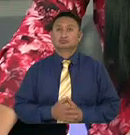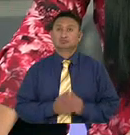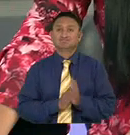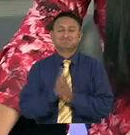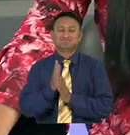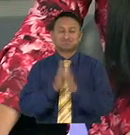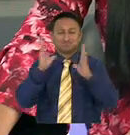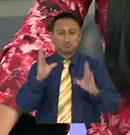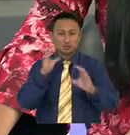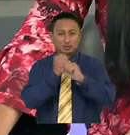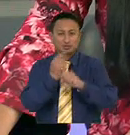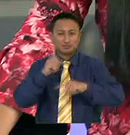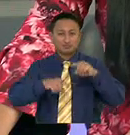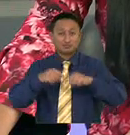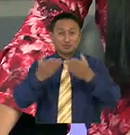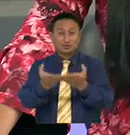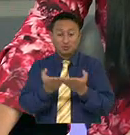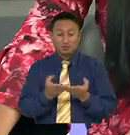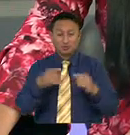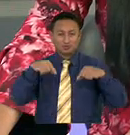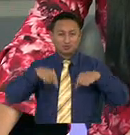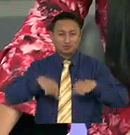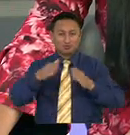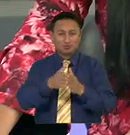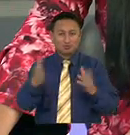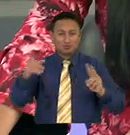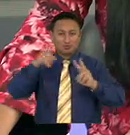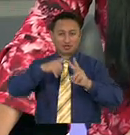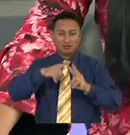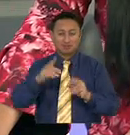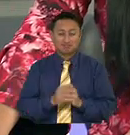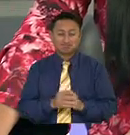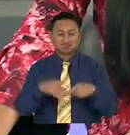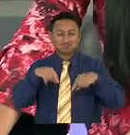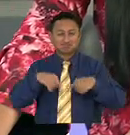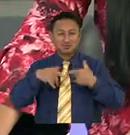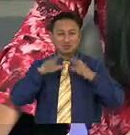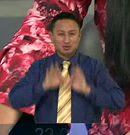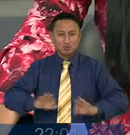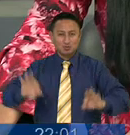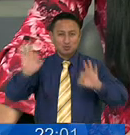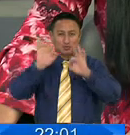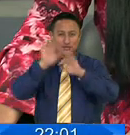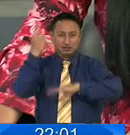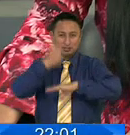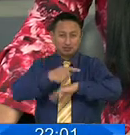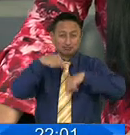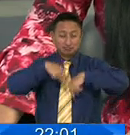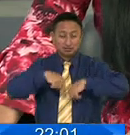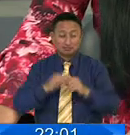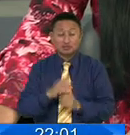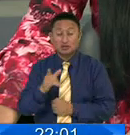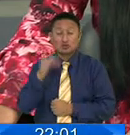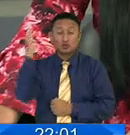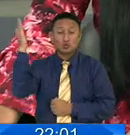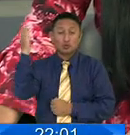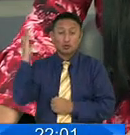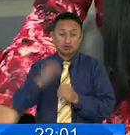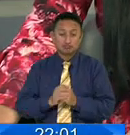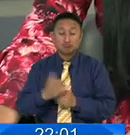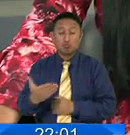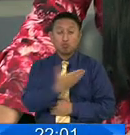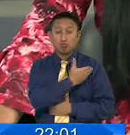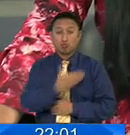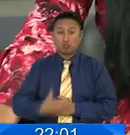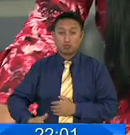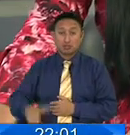Muy buenas noches, amigos. Bienvenidos a la emisión estelar del Comercio TV. Aquí lo más destacado del día. En Tungurahua, el presidente de la República,